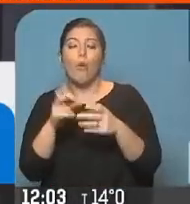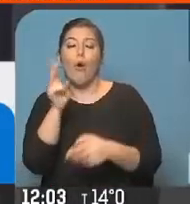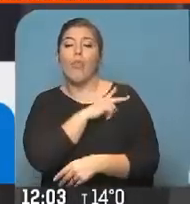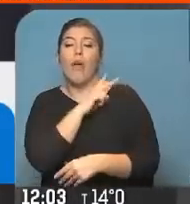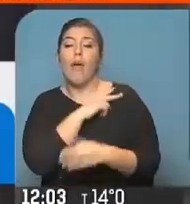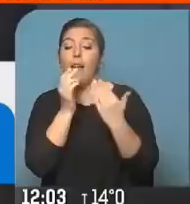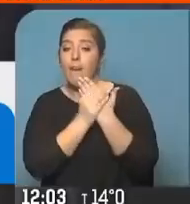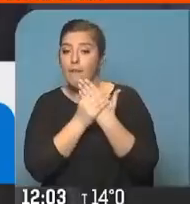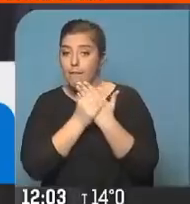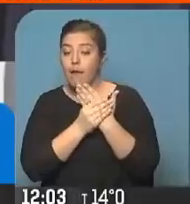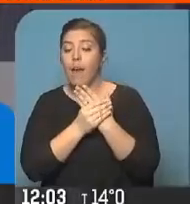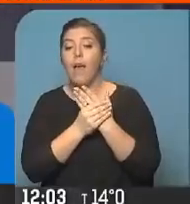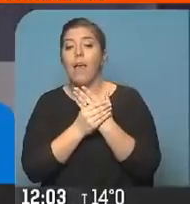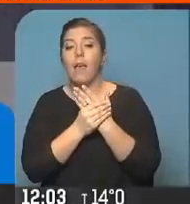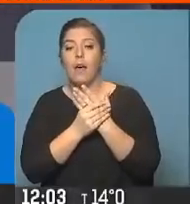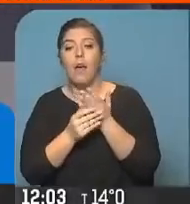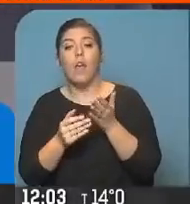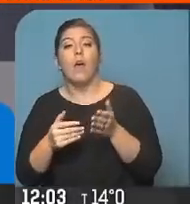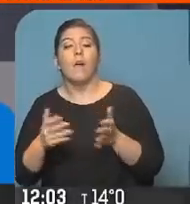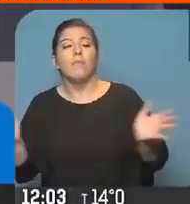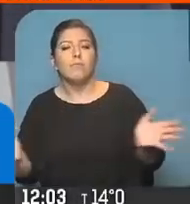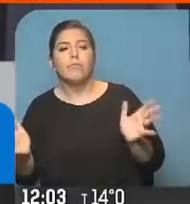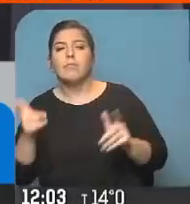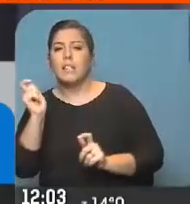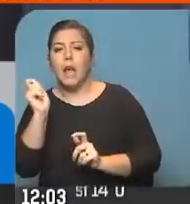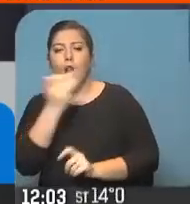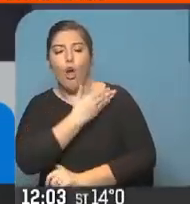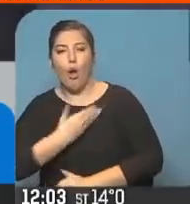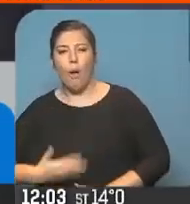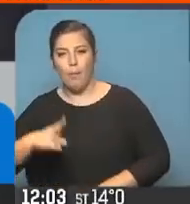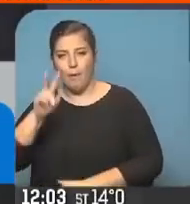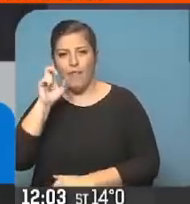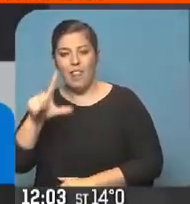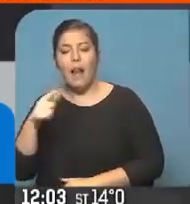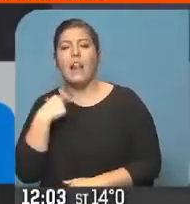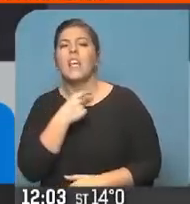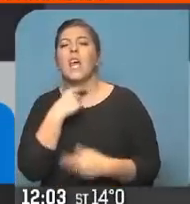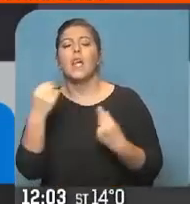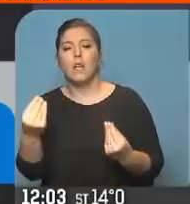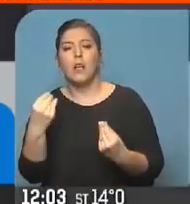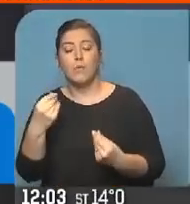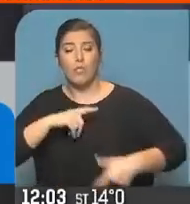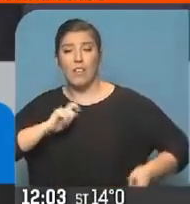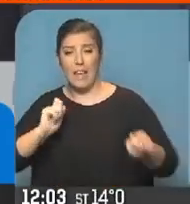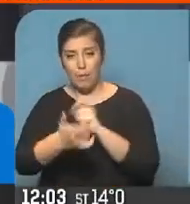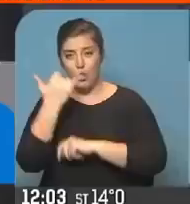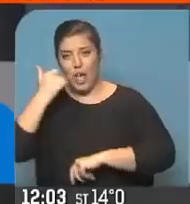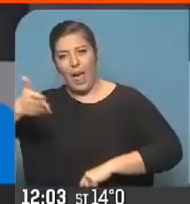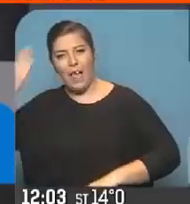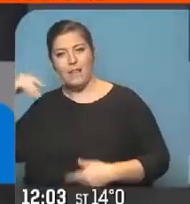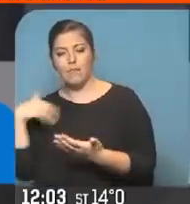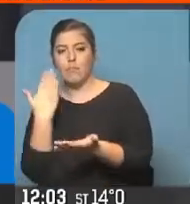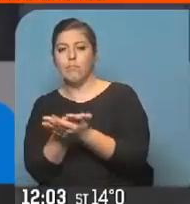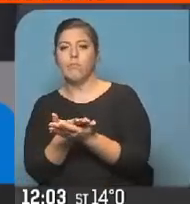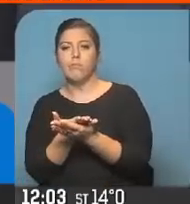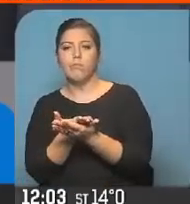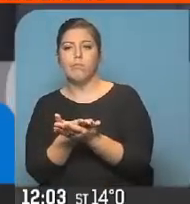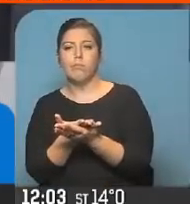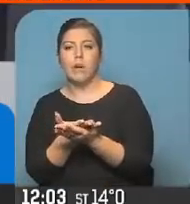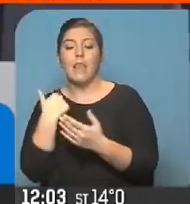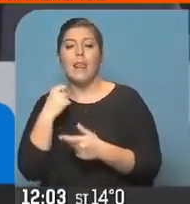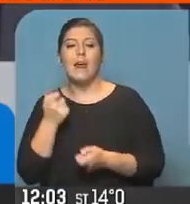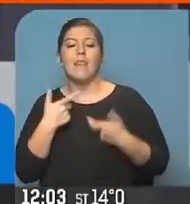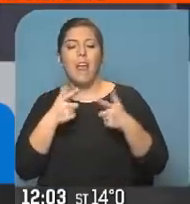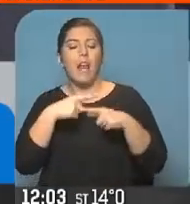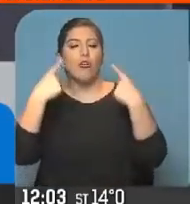comentado por la gobernadora donde nos proponemos aquella reforma que ya habíamos planteado el entrenamiento la re equipar a